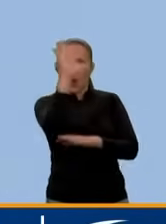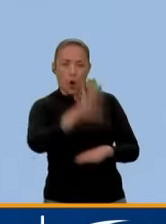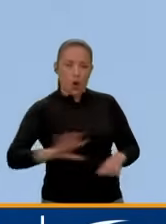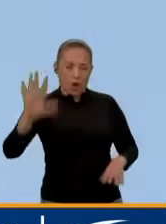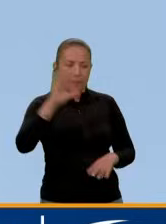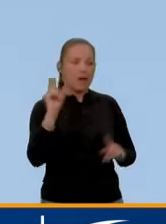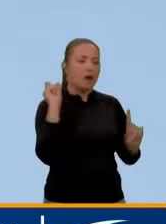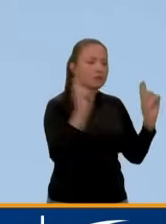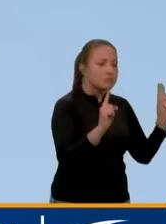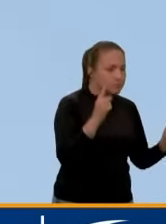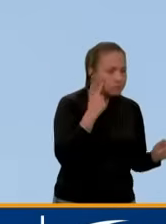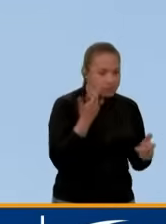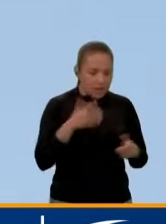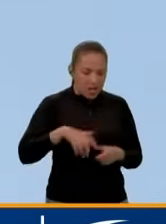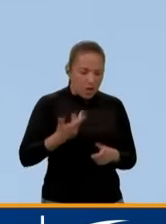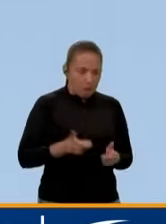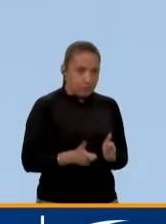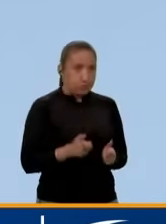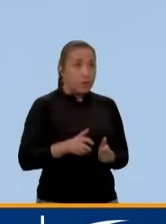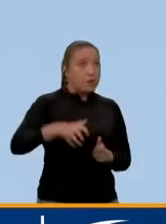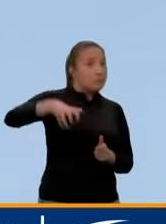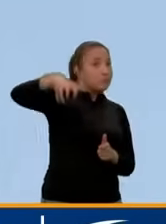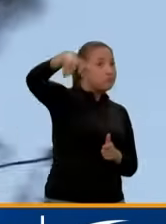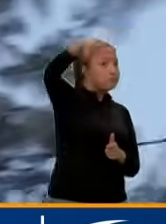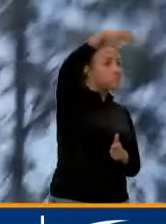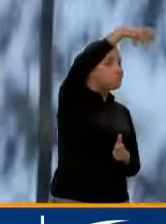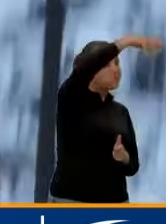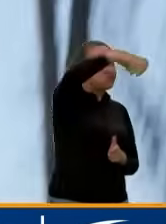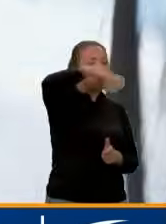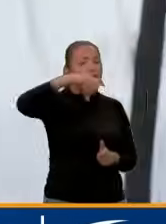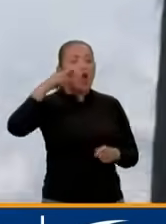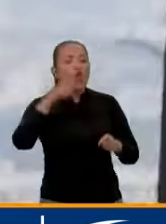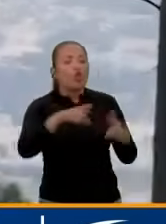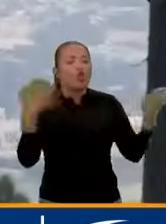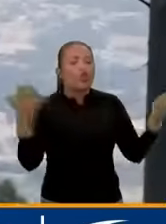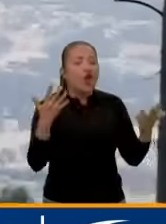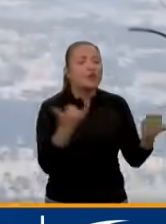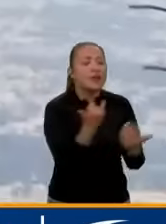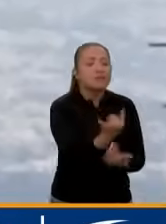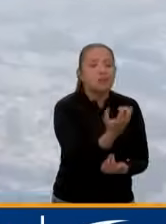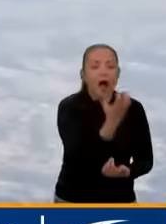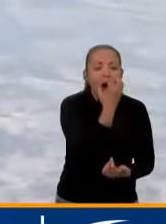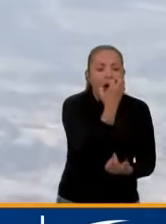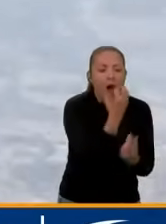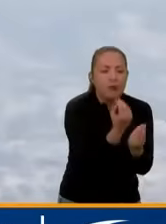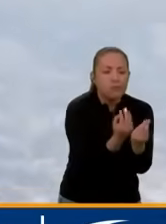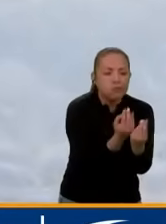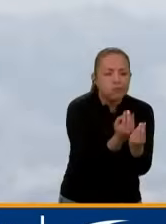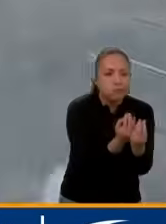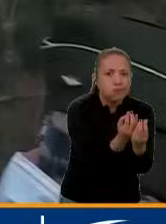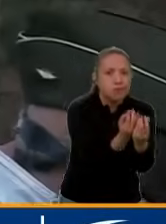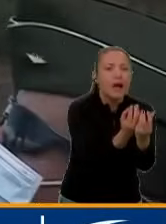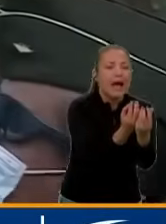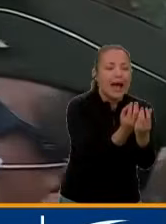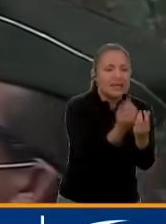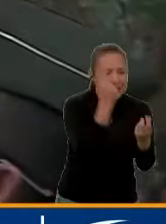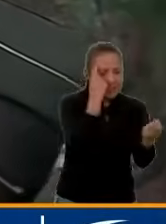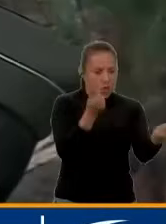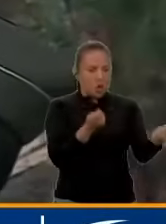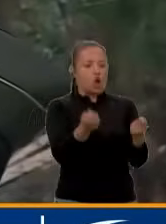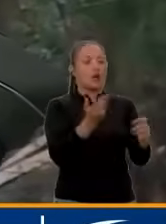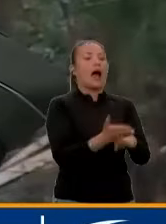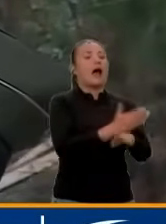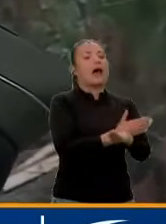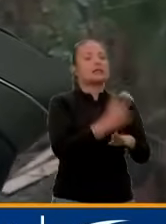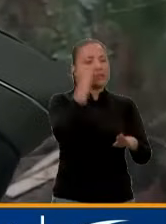un rastreo con drones para encontrar esos puntos calientes y poderlos controlar y así evitar que se registre